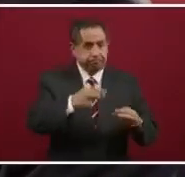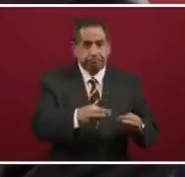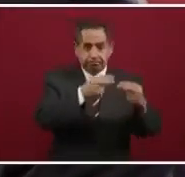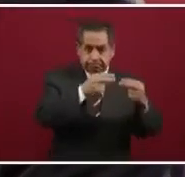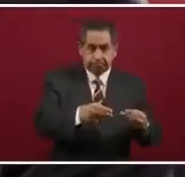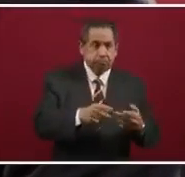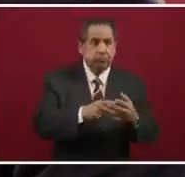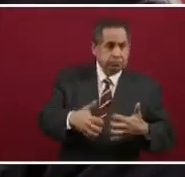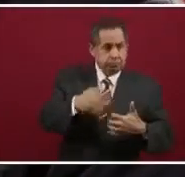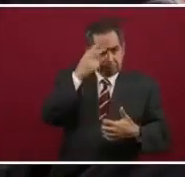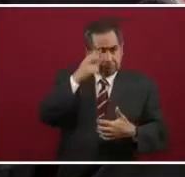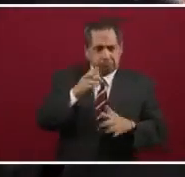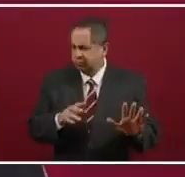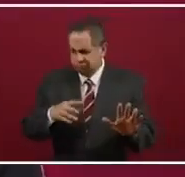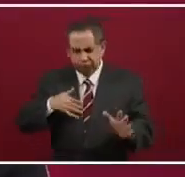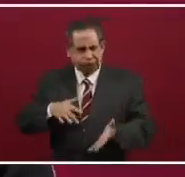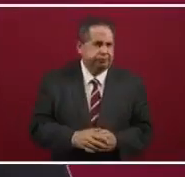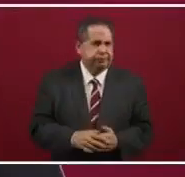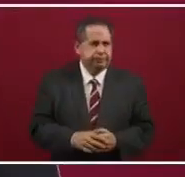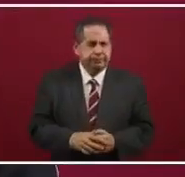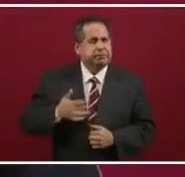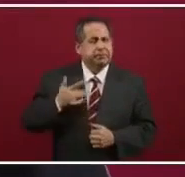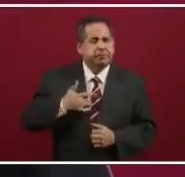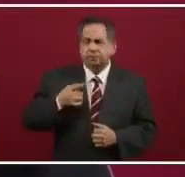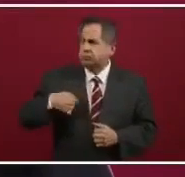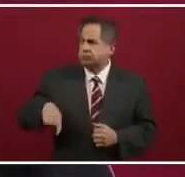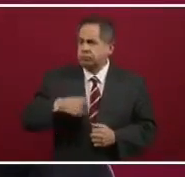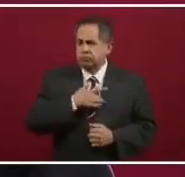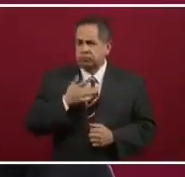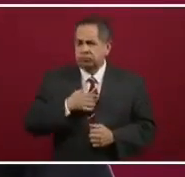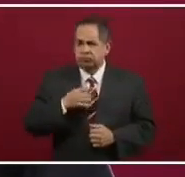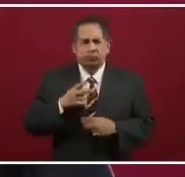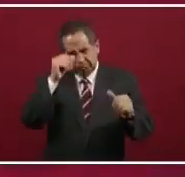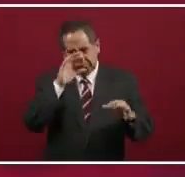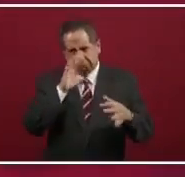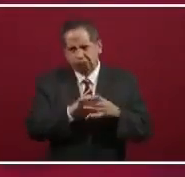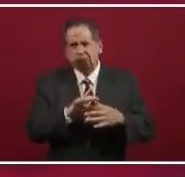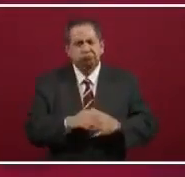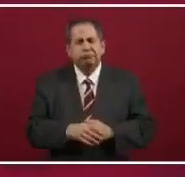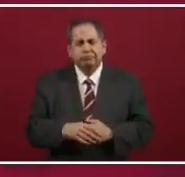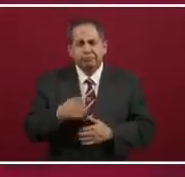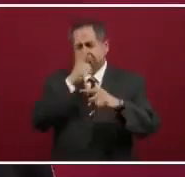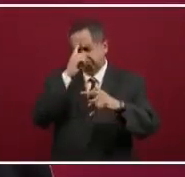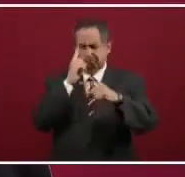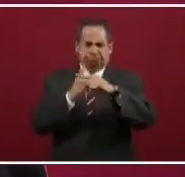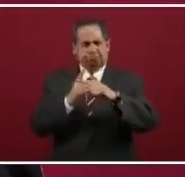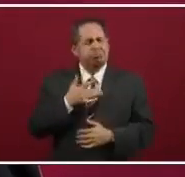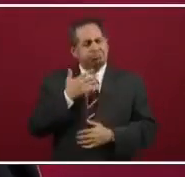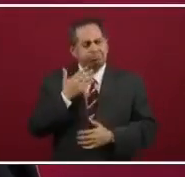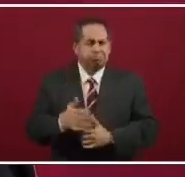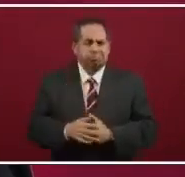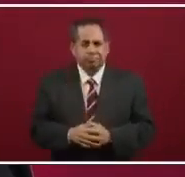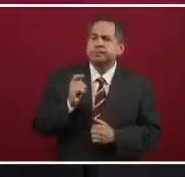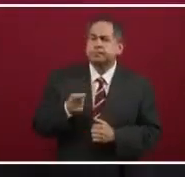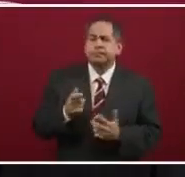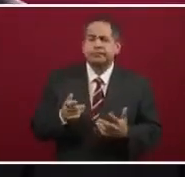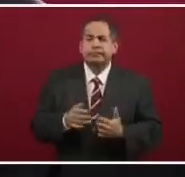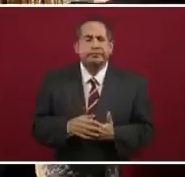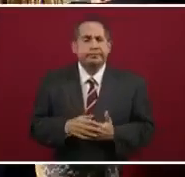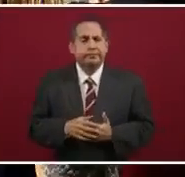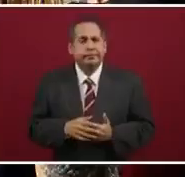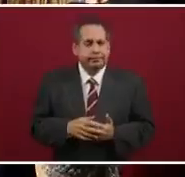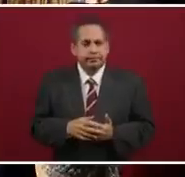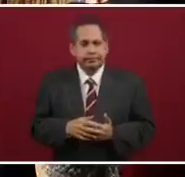los inversionistas. Sentimos que vamos a llegar a un acuerdo. Estoy optimista, no solo